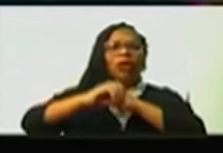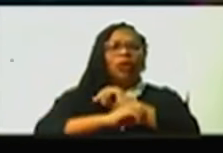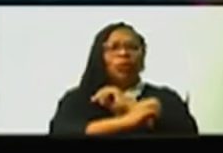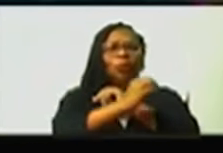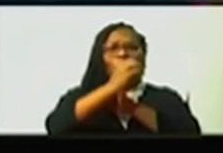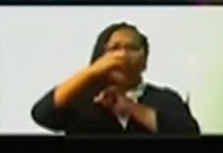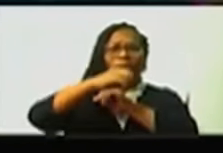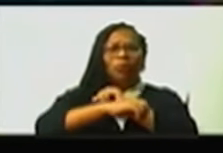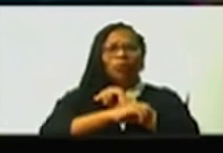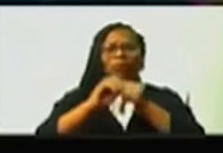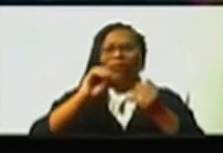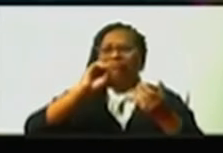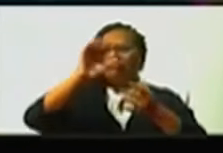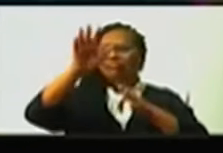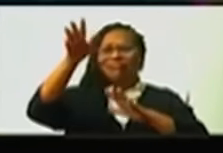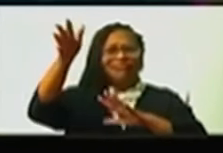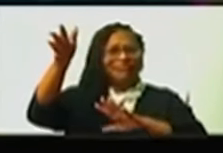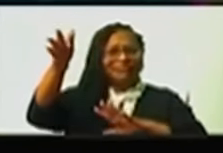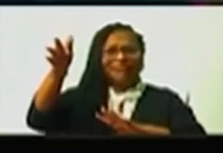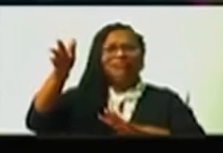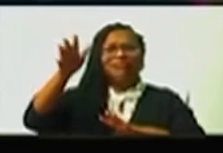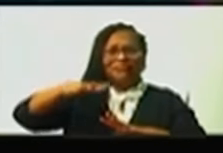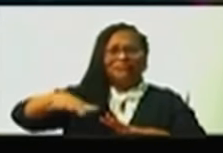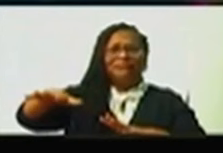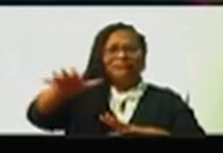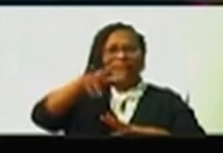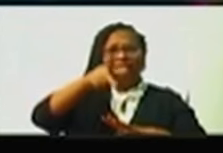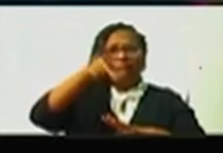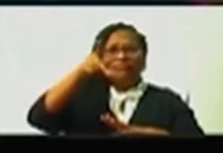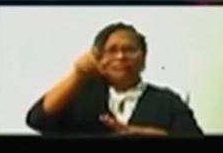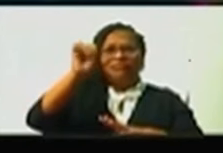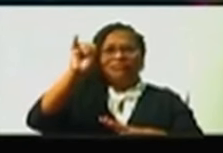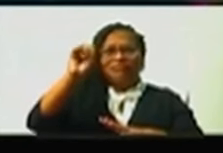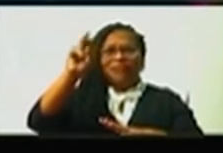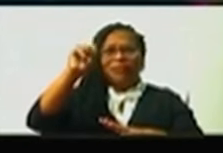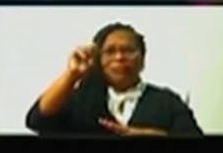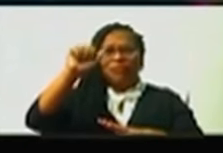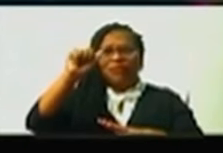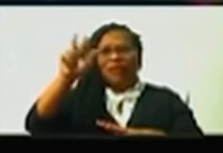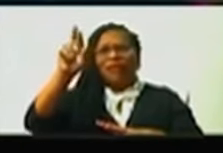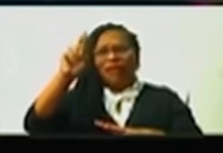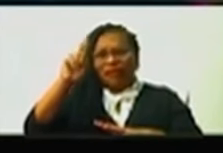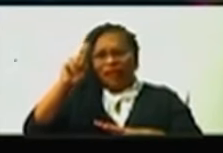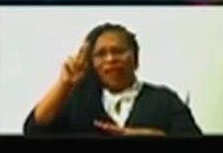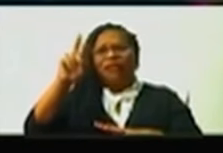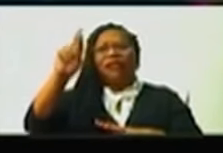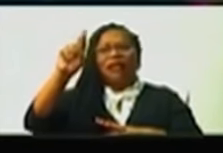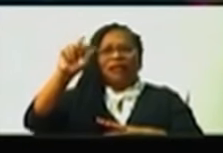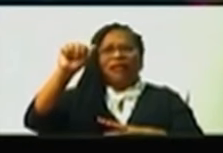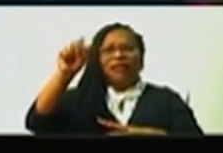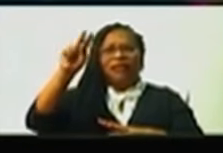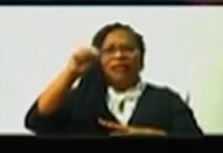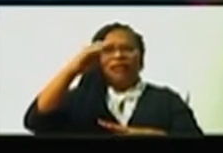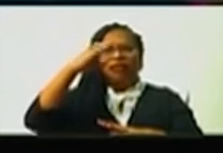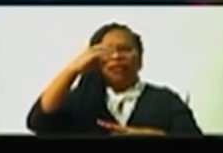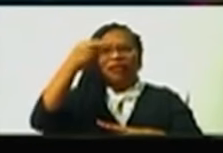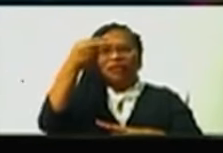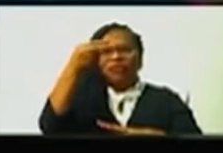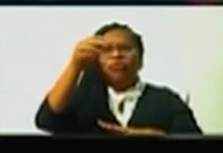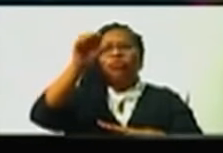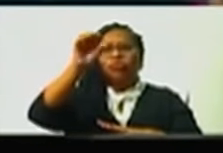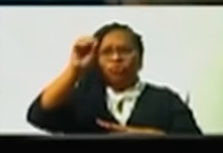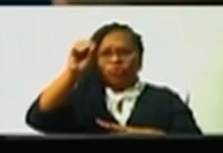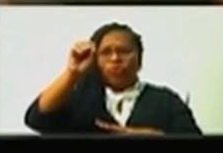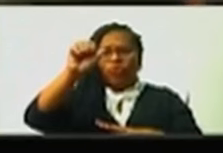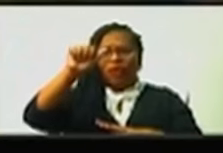desde El Pinal, desde Rancho Arriba, todos sus distritos municipales, Ciénaga,